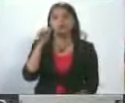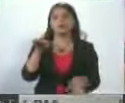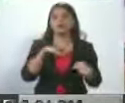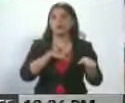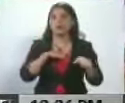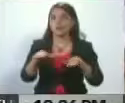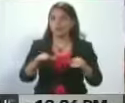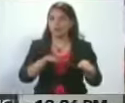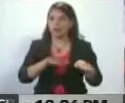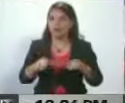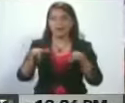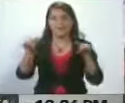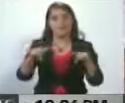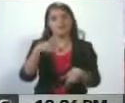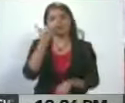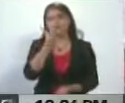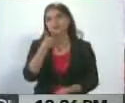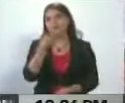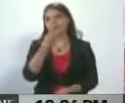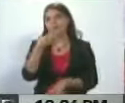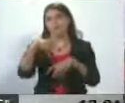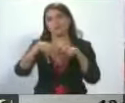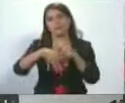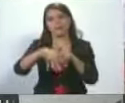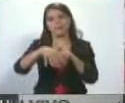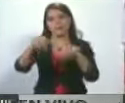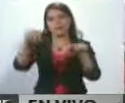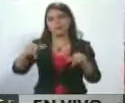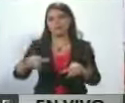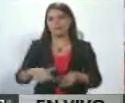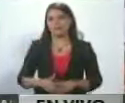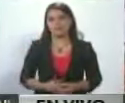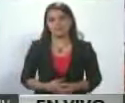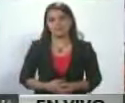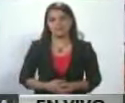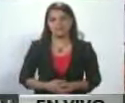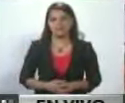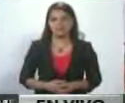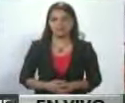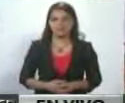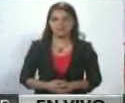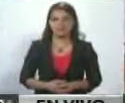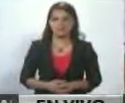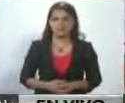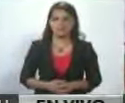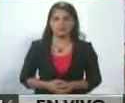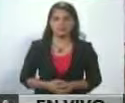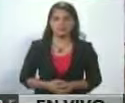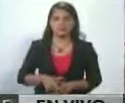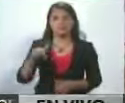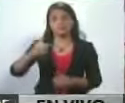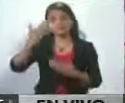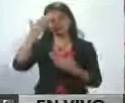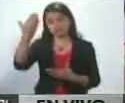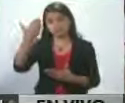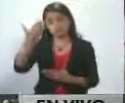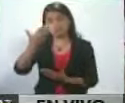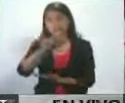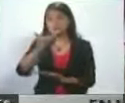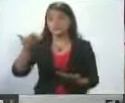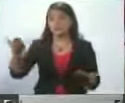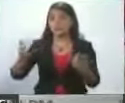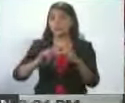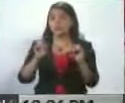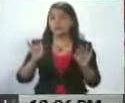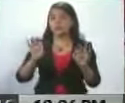hermosa movilización del día de hoy. Y de aquí también enviamos un saludo a una